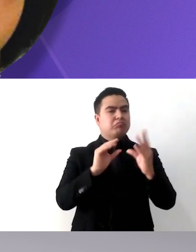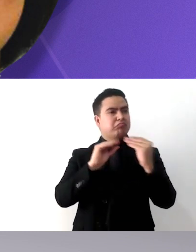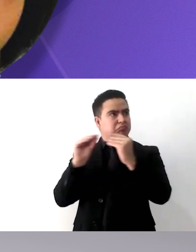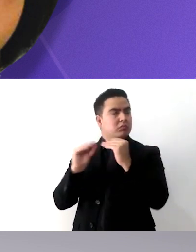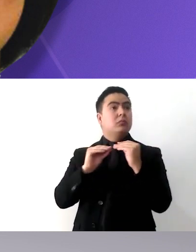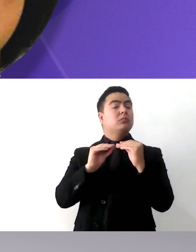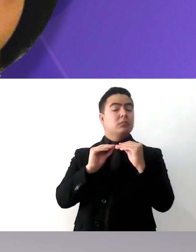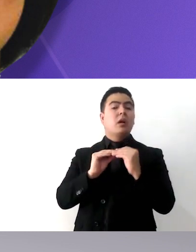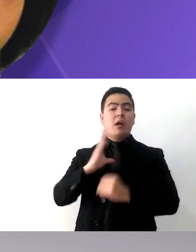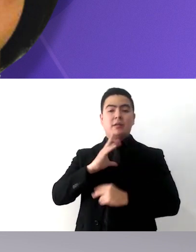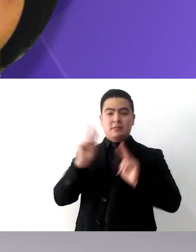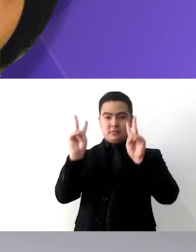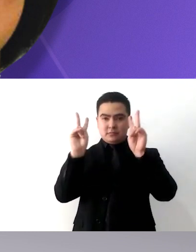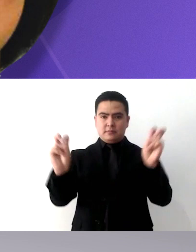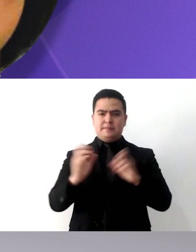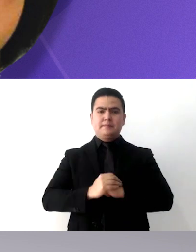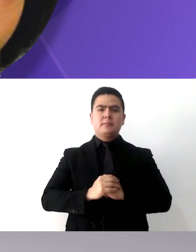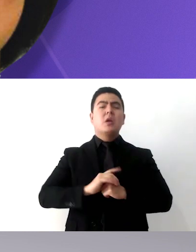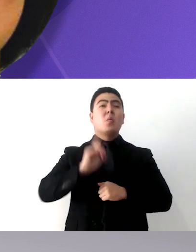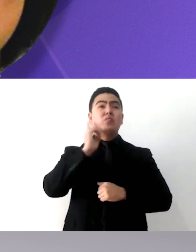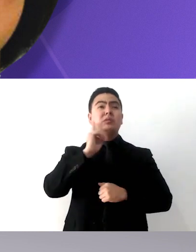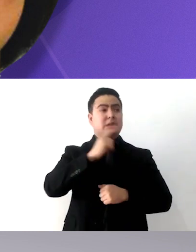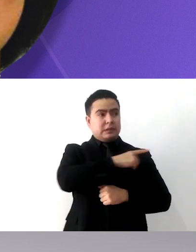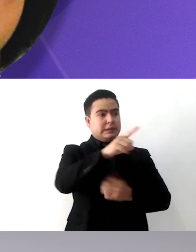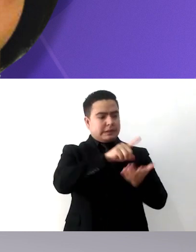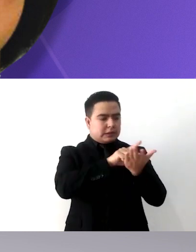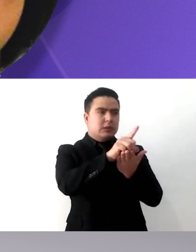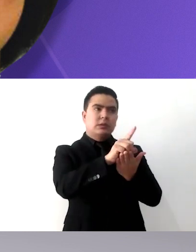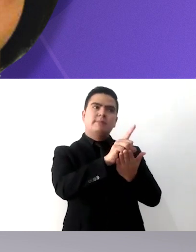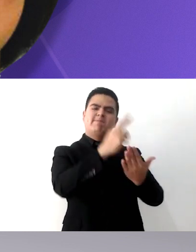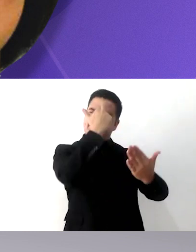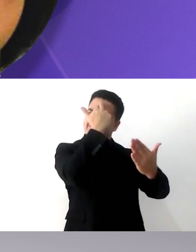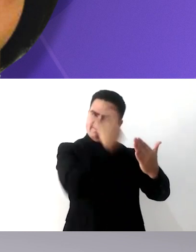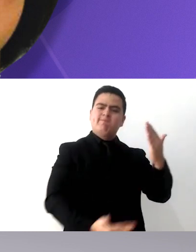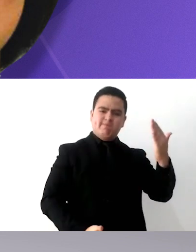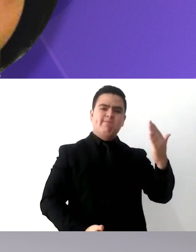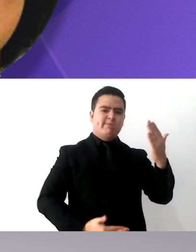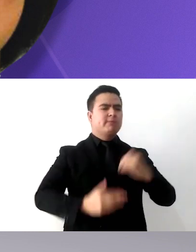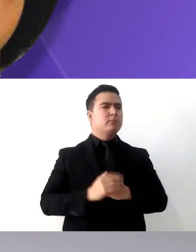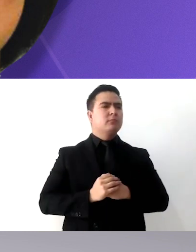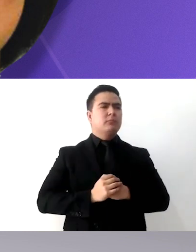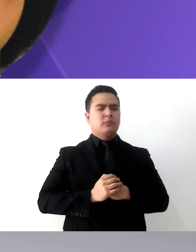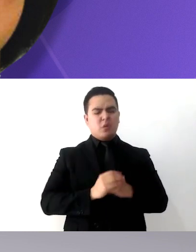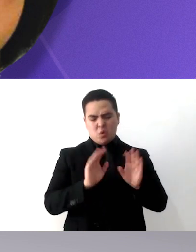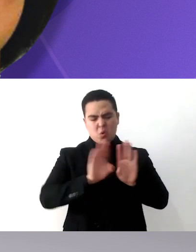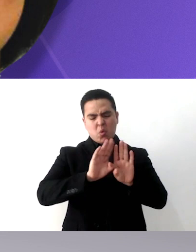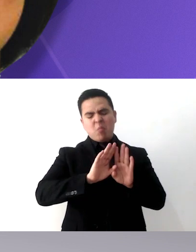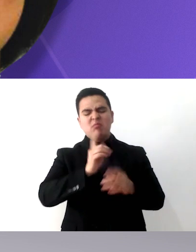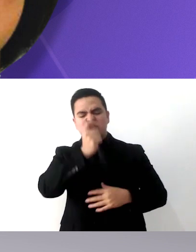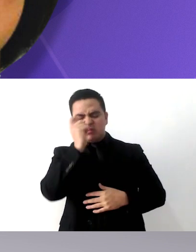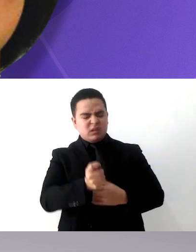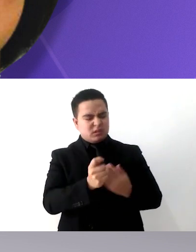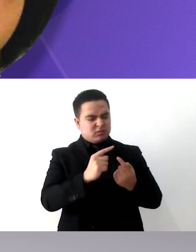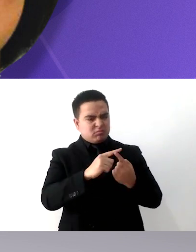el tema de la violencia política contra las mujeres por razón de género. ¿Qué es? ¿En qué consiste? ¿Cómo